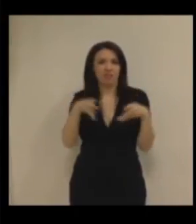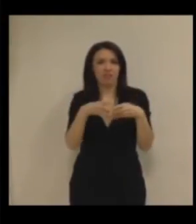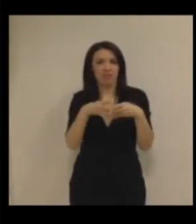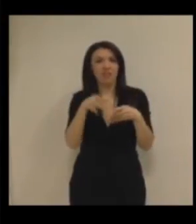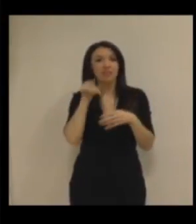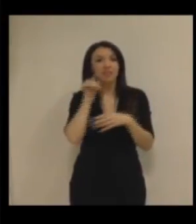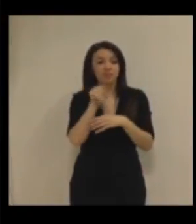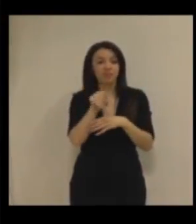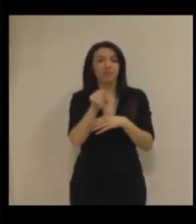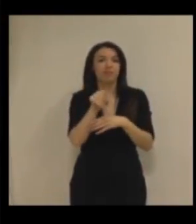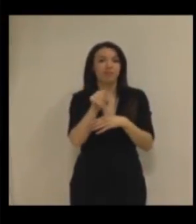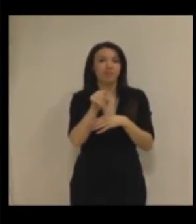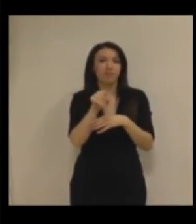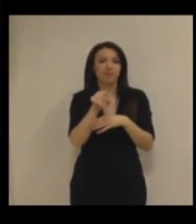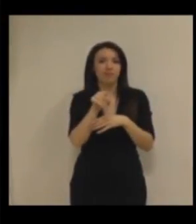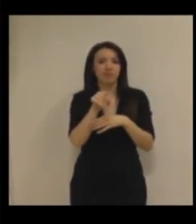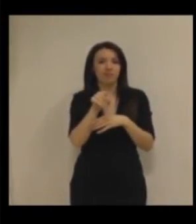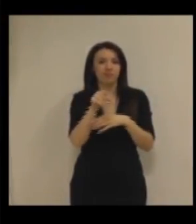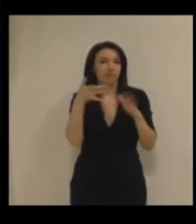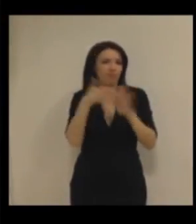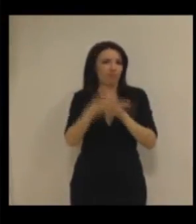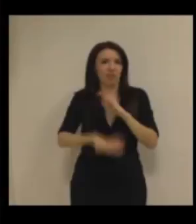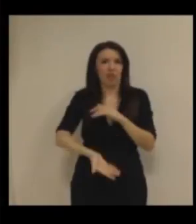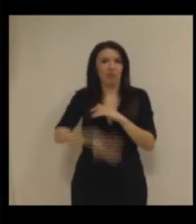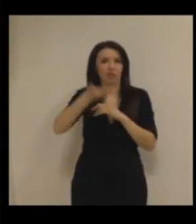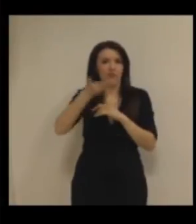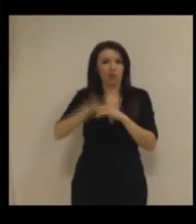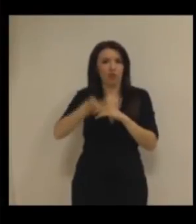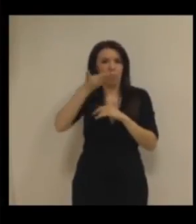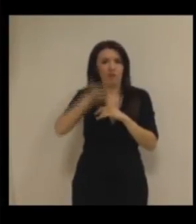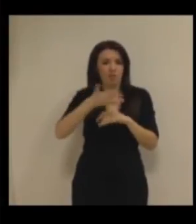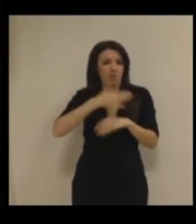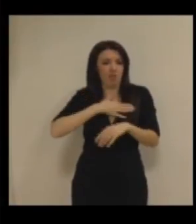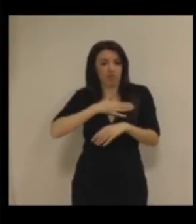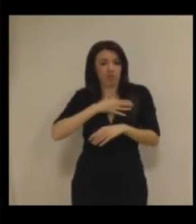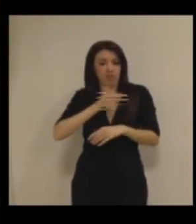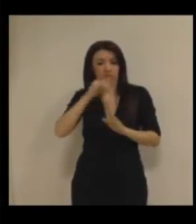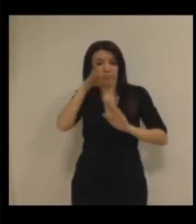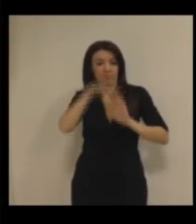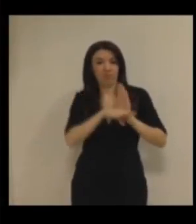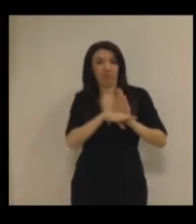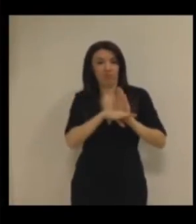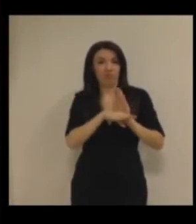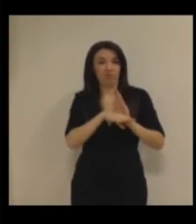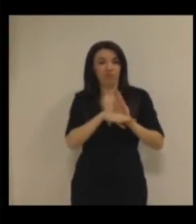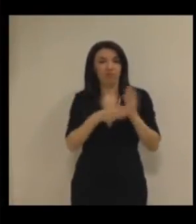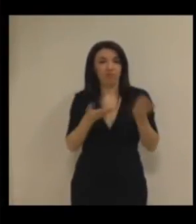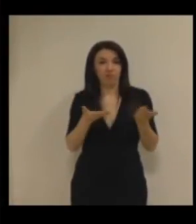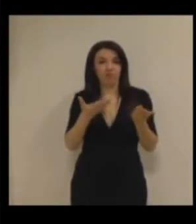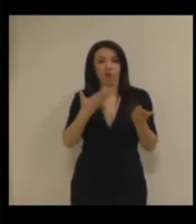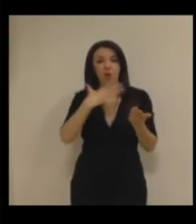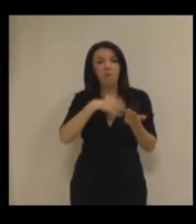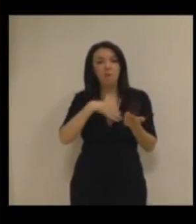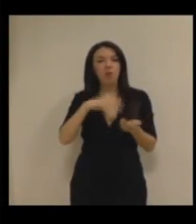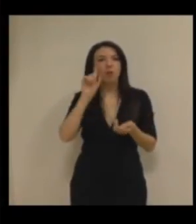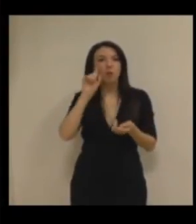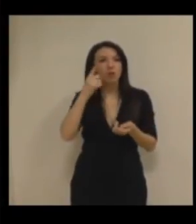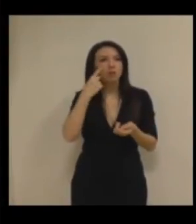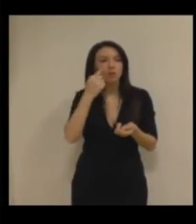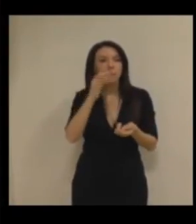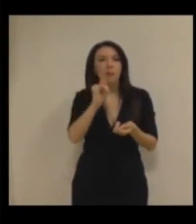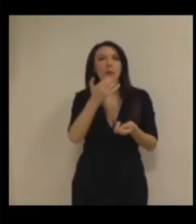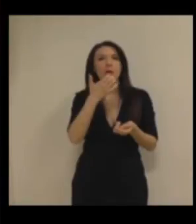O sea, ese es, digamos que es el pilar fundamental de lo que tenemos. Y podemos encontrar, por